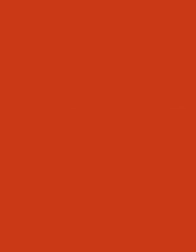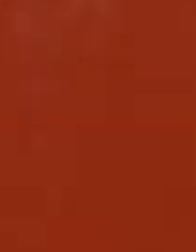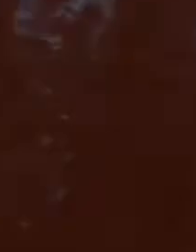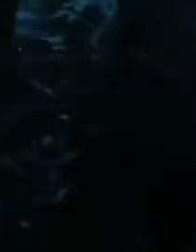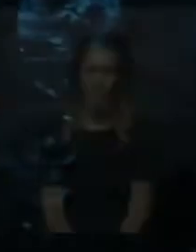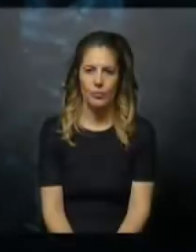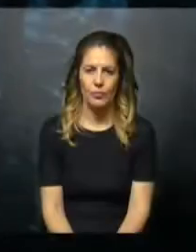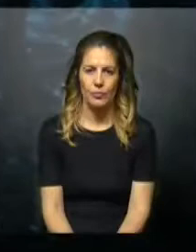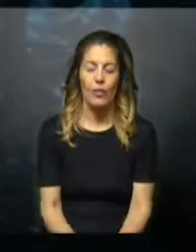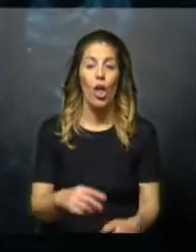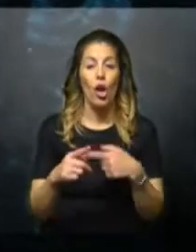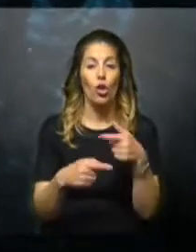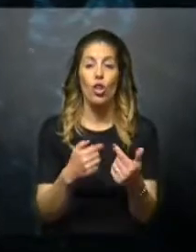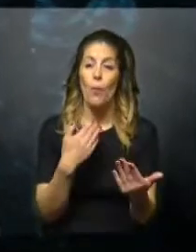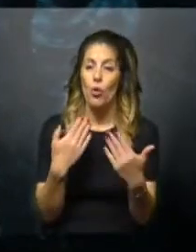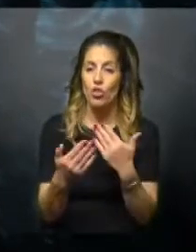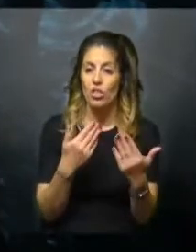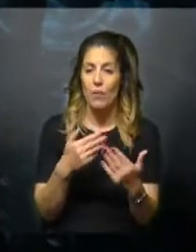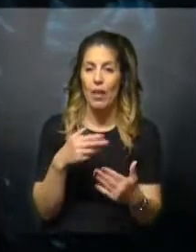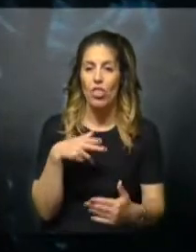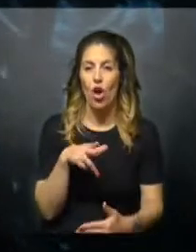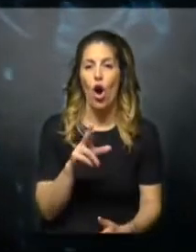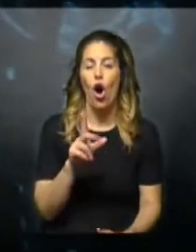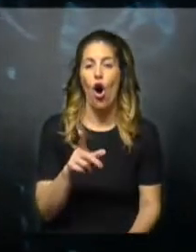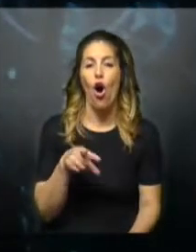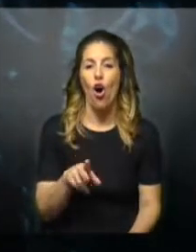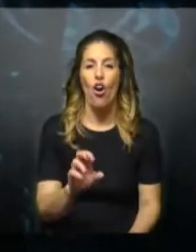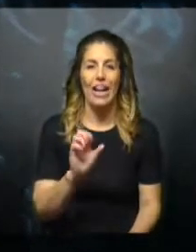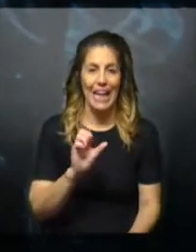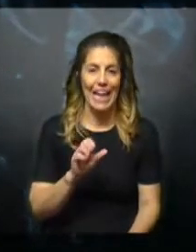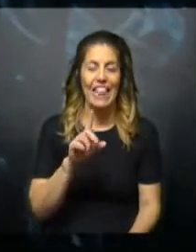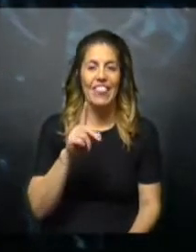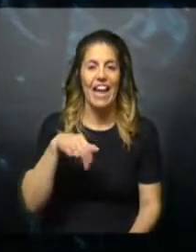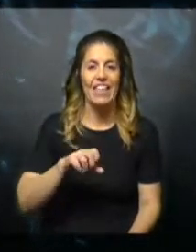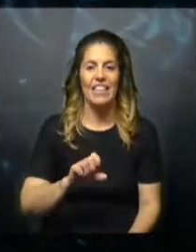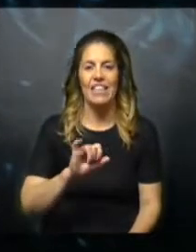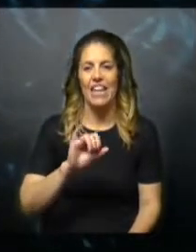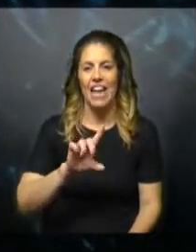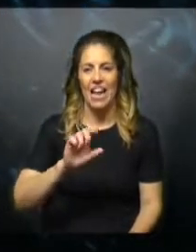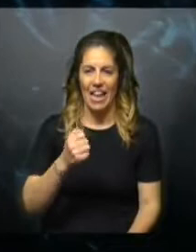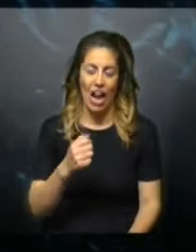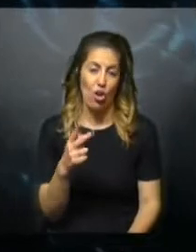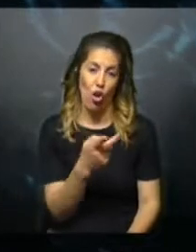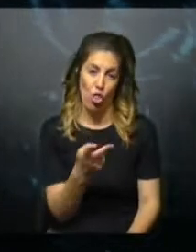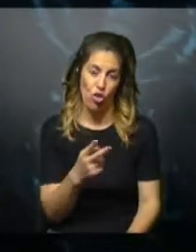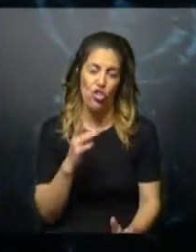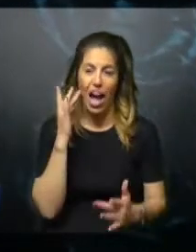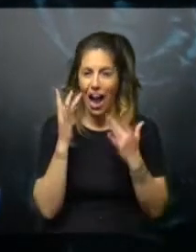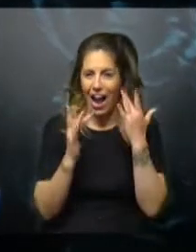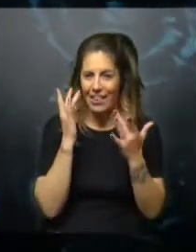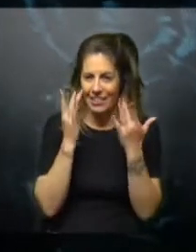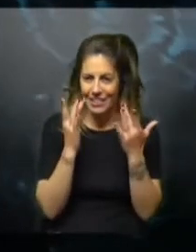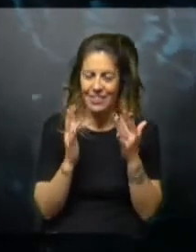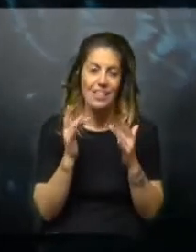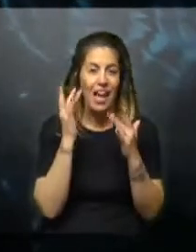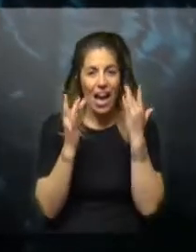seguimos conversando con vogue y Daniela beracochea artistas está artistas